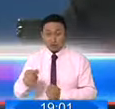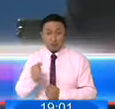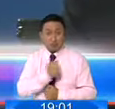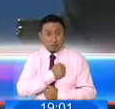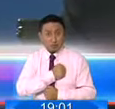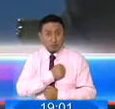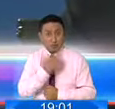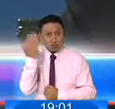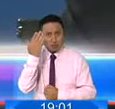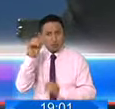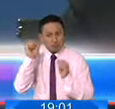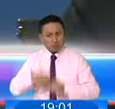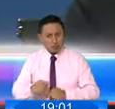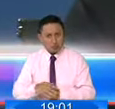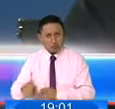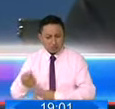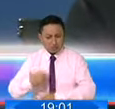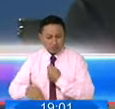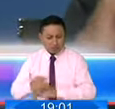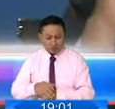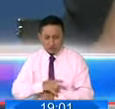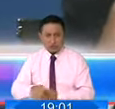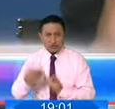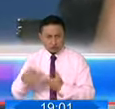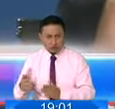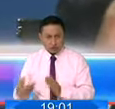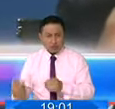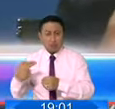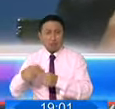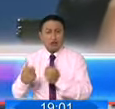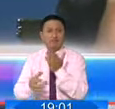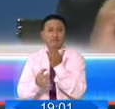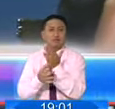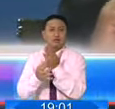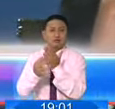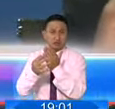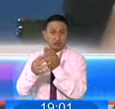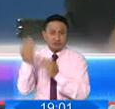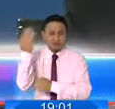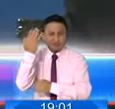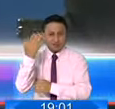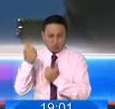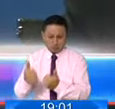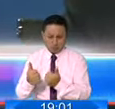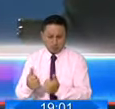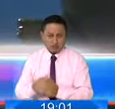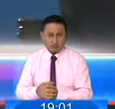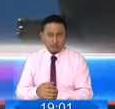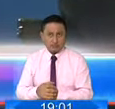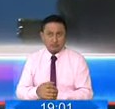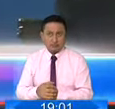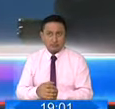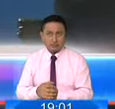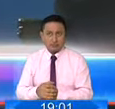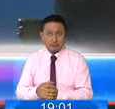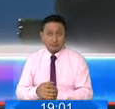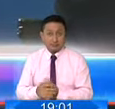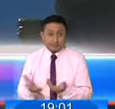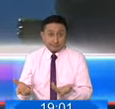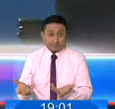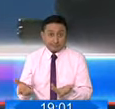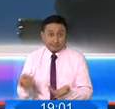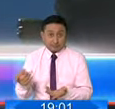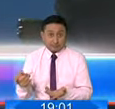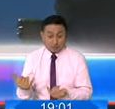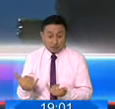rentable, a quienes se les dijo que van a ser accionistas minoritarios de un canal rentable. Y obviamente